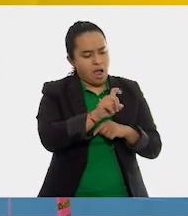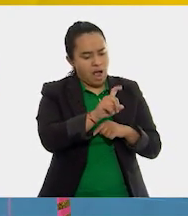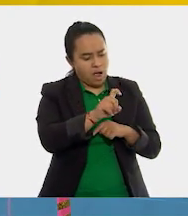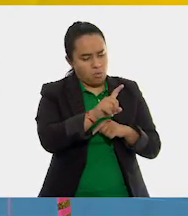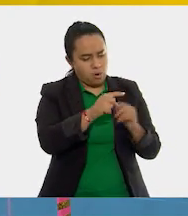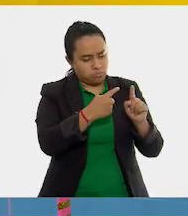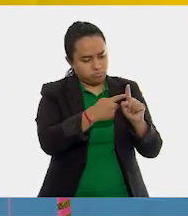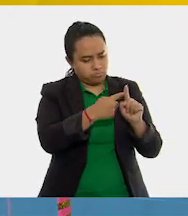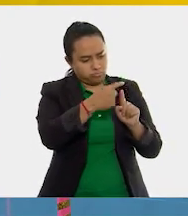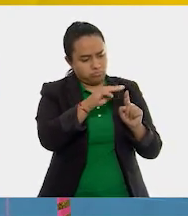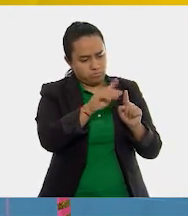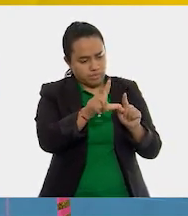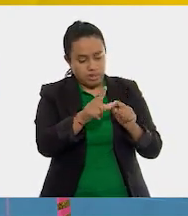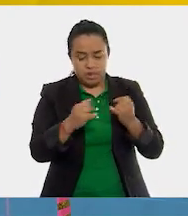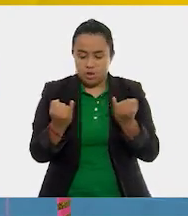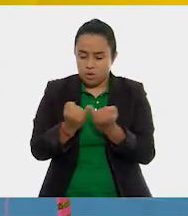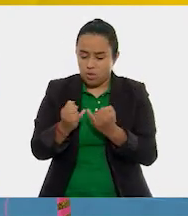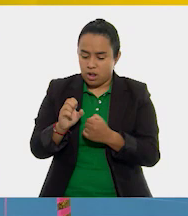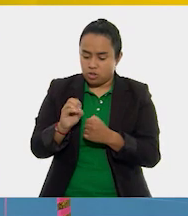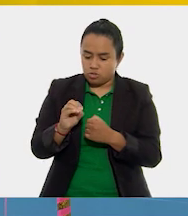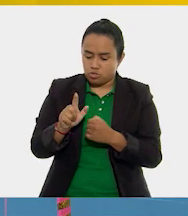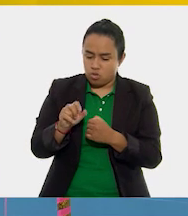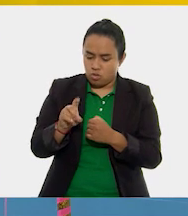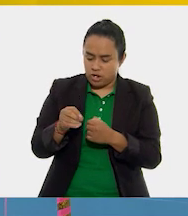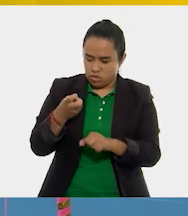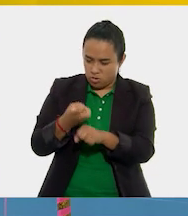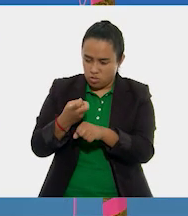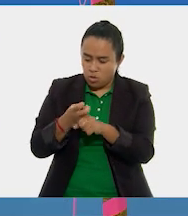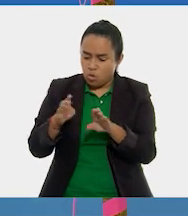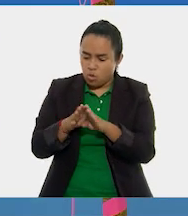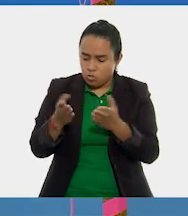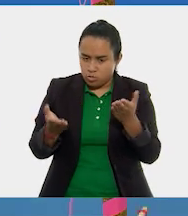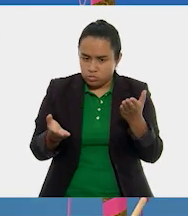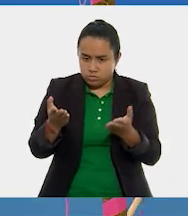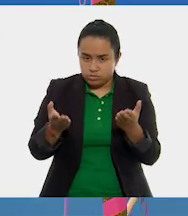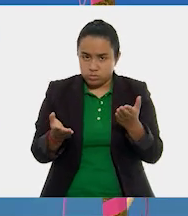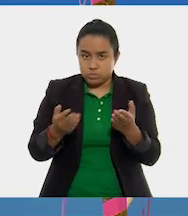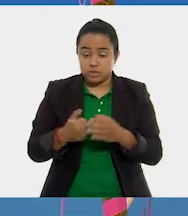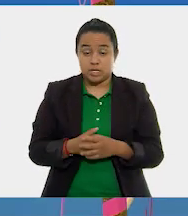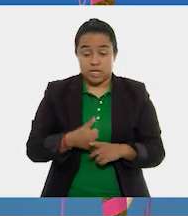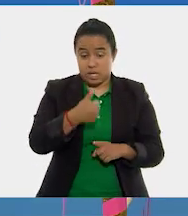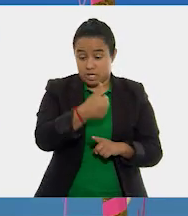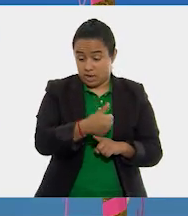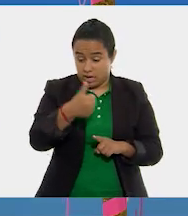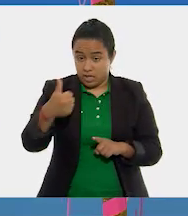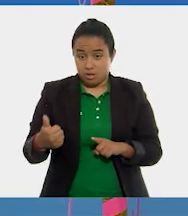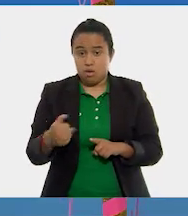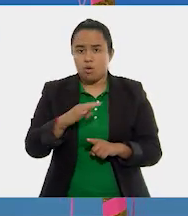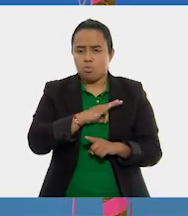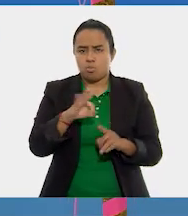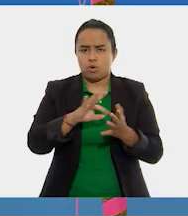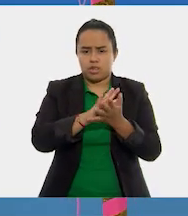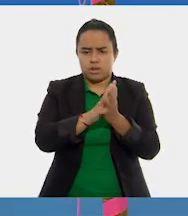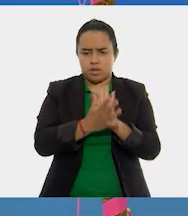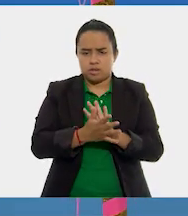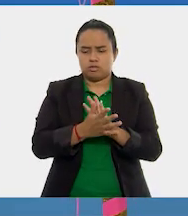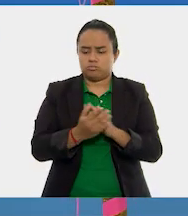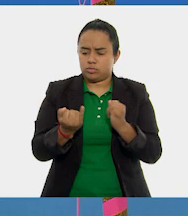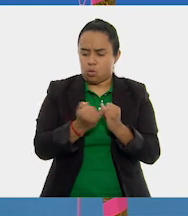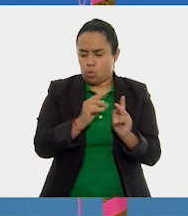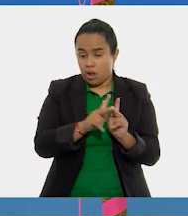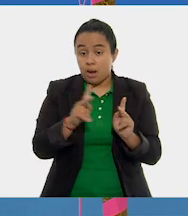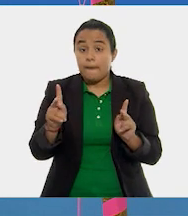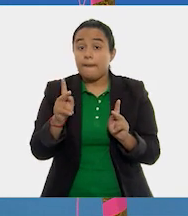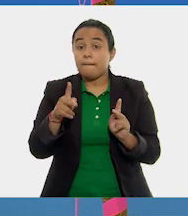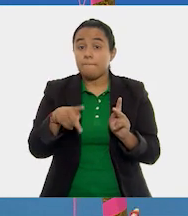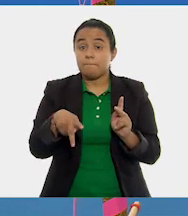y en este caso, los sólidos, líquidos y sólidos, que cada uno puede ser equivalente entre sí, siempre